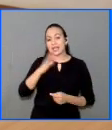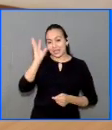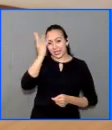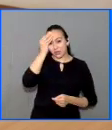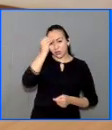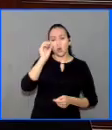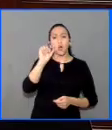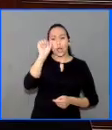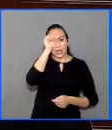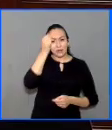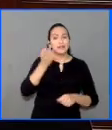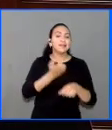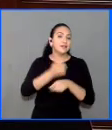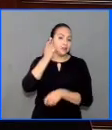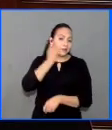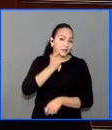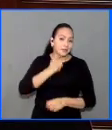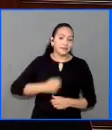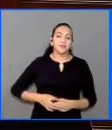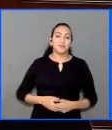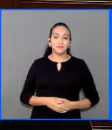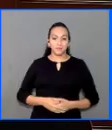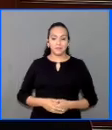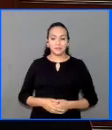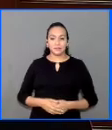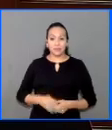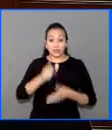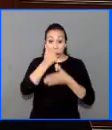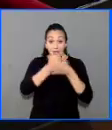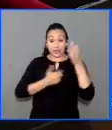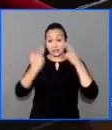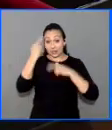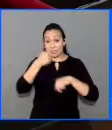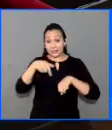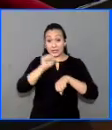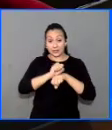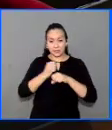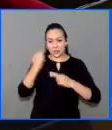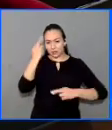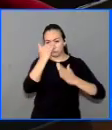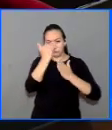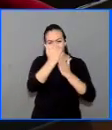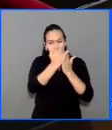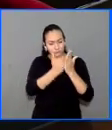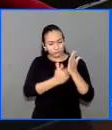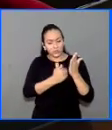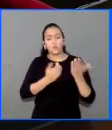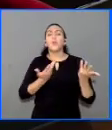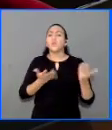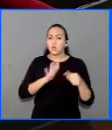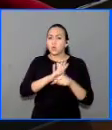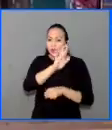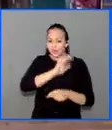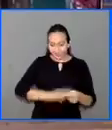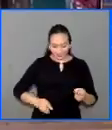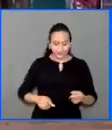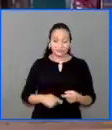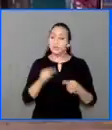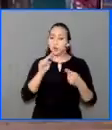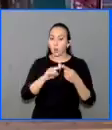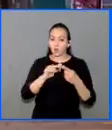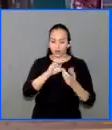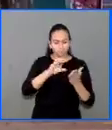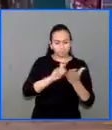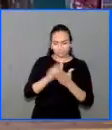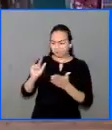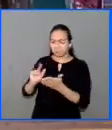Guerrero. De la lista de asuntos que resolvería el Pleno de la Corte esta semana destacan una acción de inconstitucionalidad